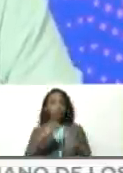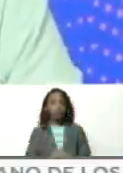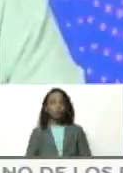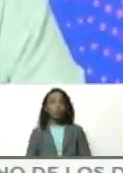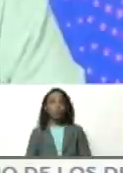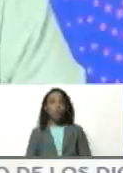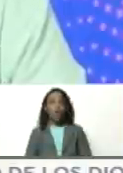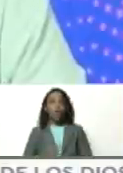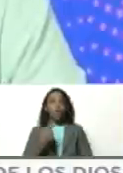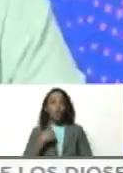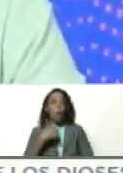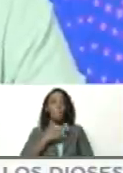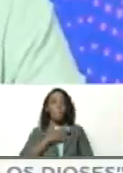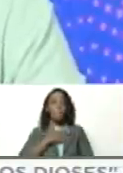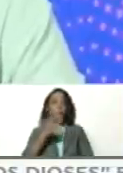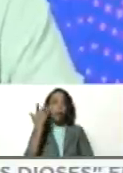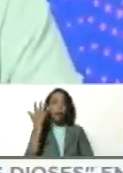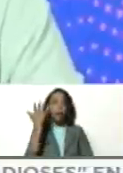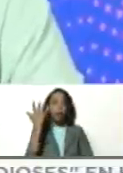le tiendo mi mano también